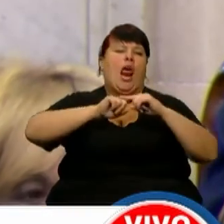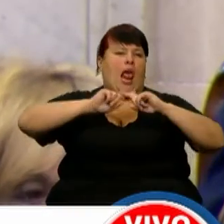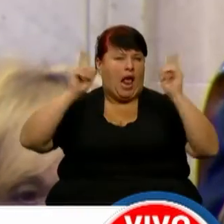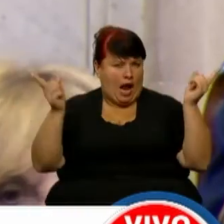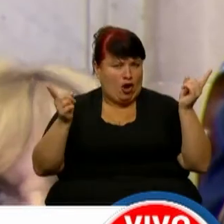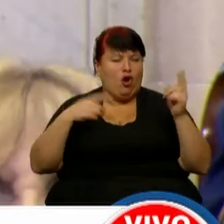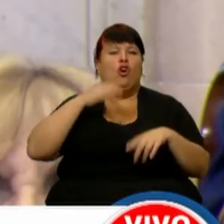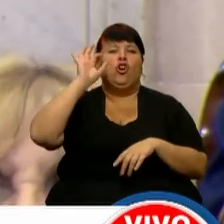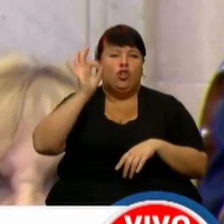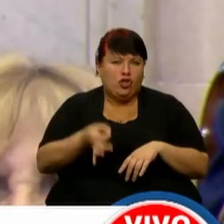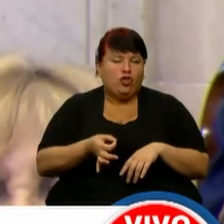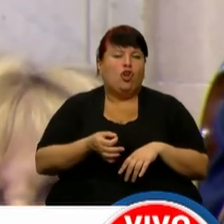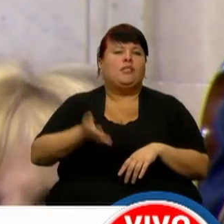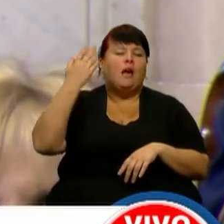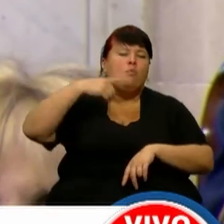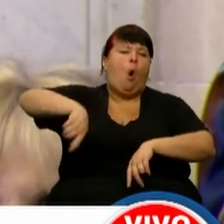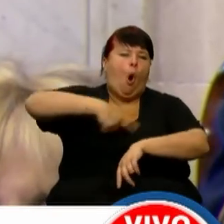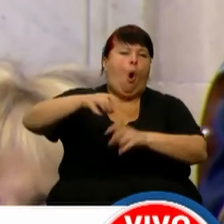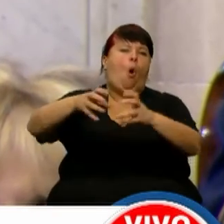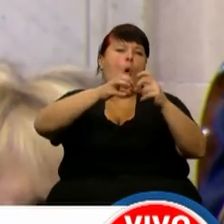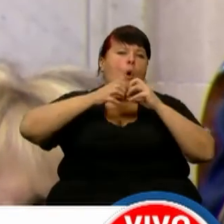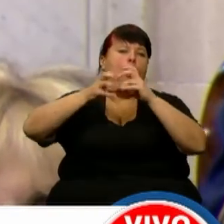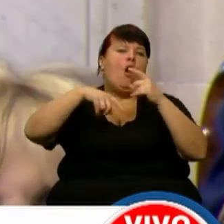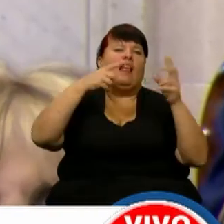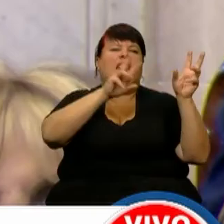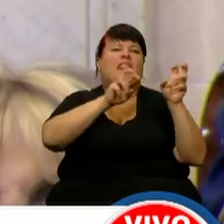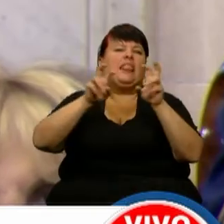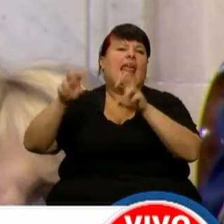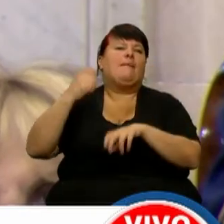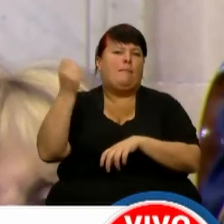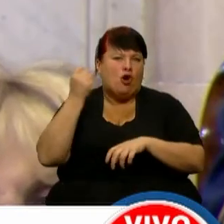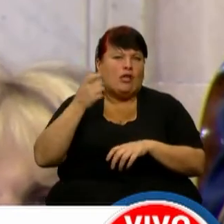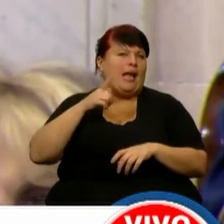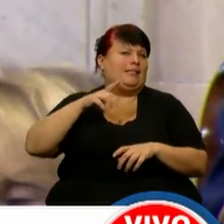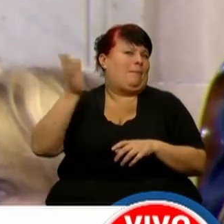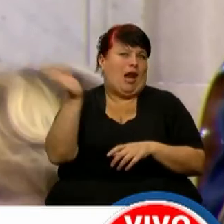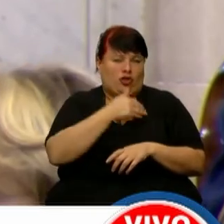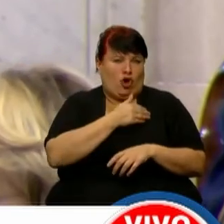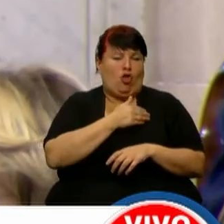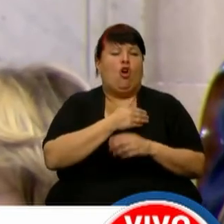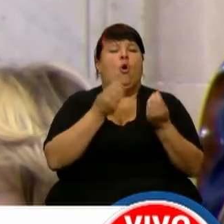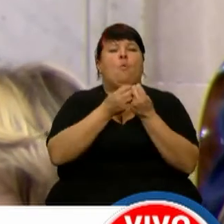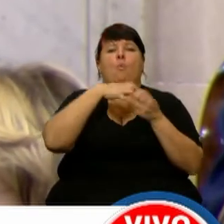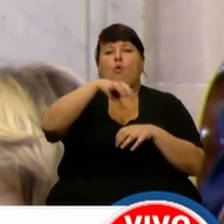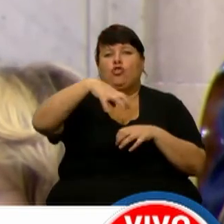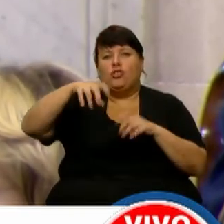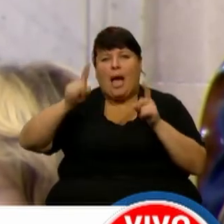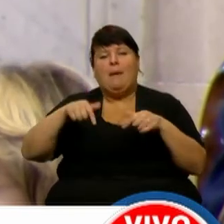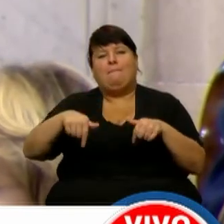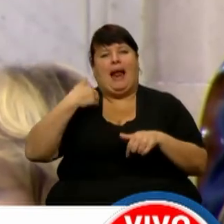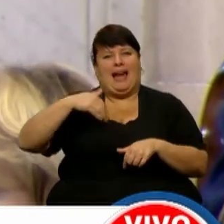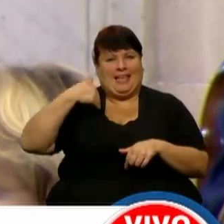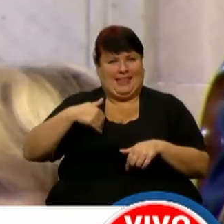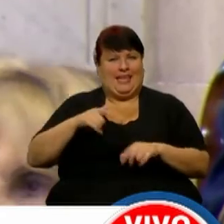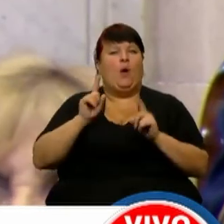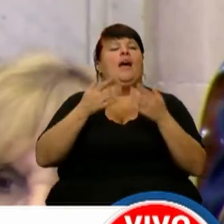extenso. Sé de que estamos hace horas discutiendo distintos temas de importancia para todos y muchos sectores, para esta querida